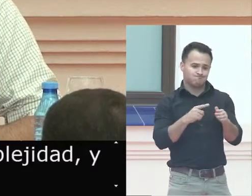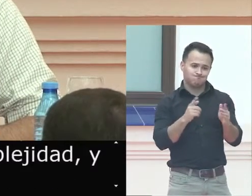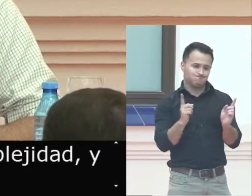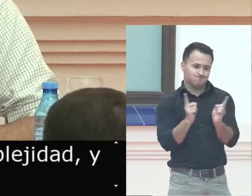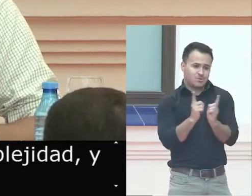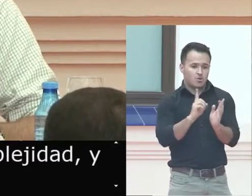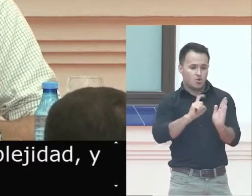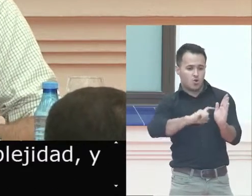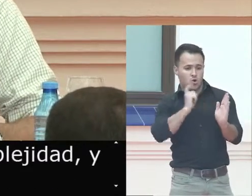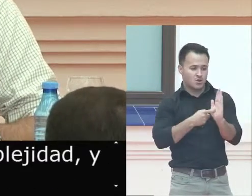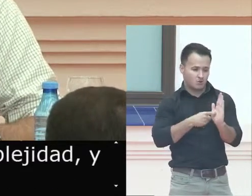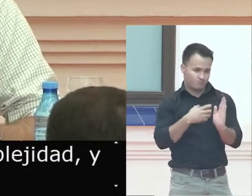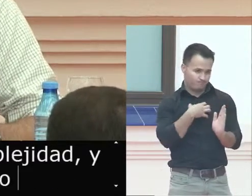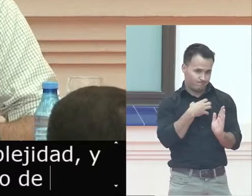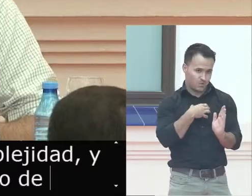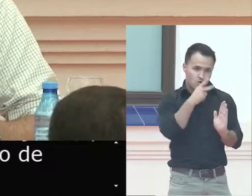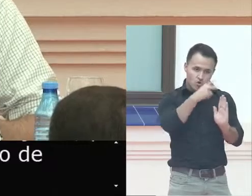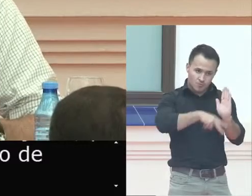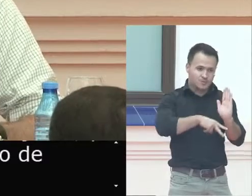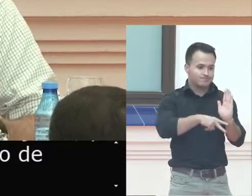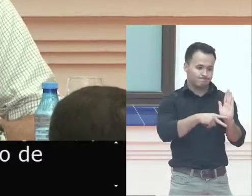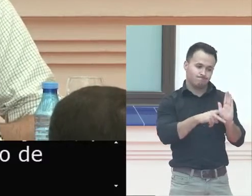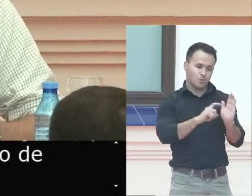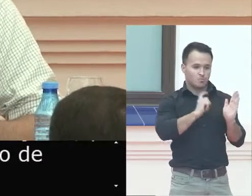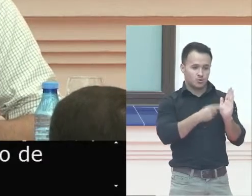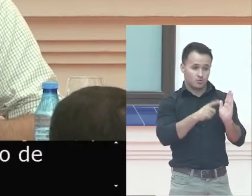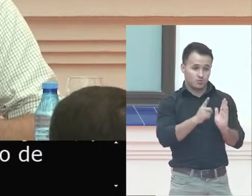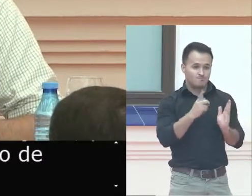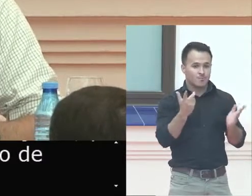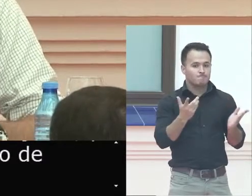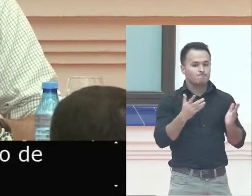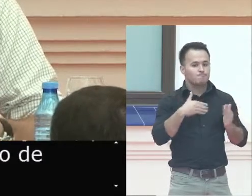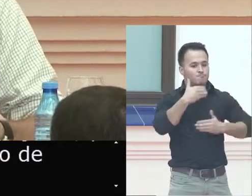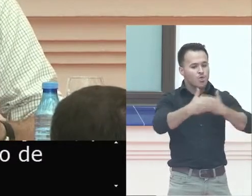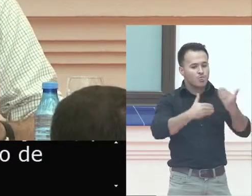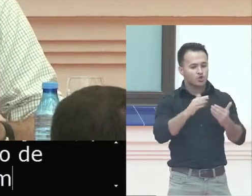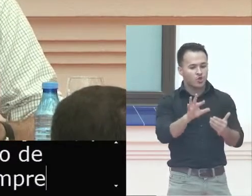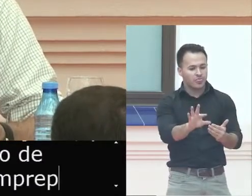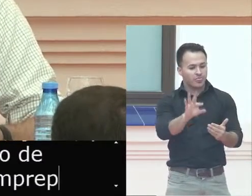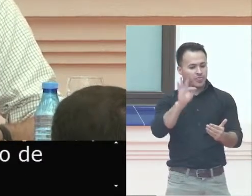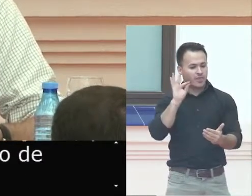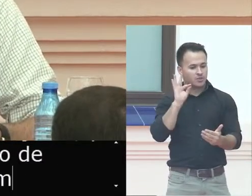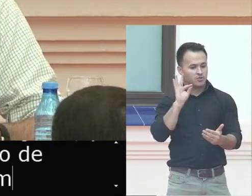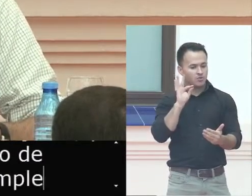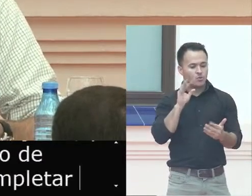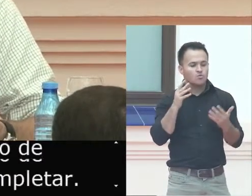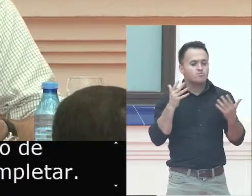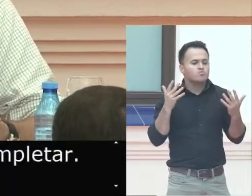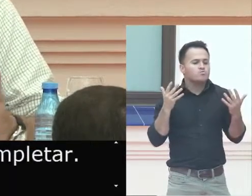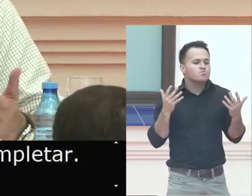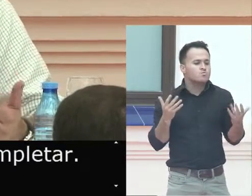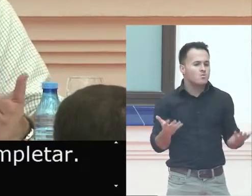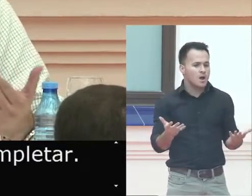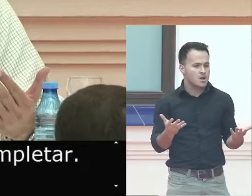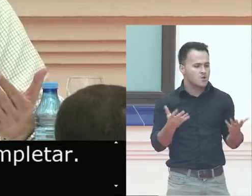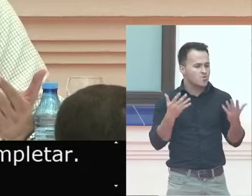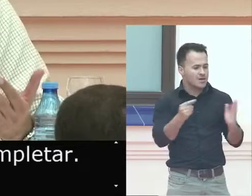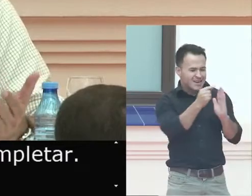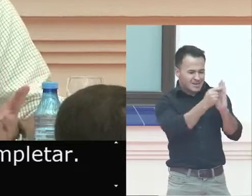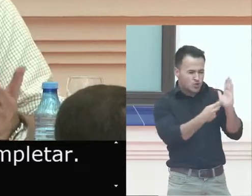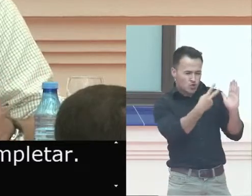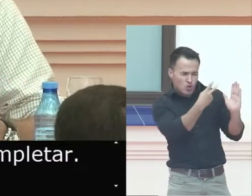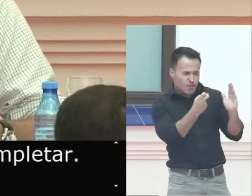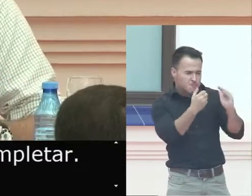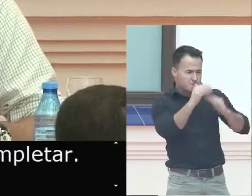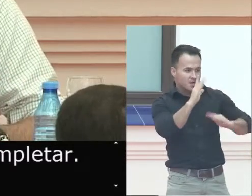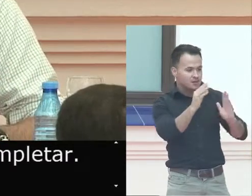no está formada parte de la norma, y es el proceso de tomar una decisión sobre cuáles de esos 200